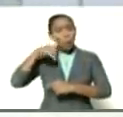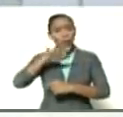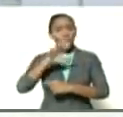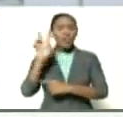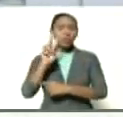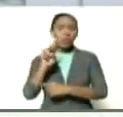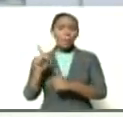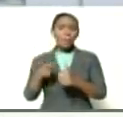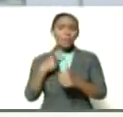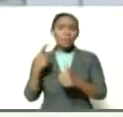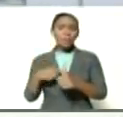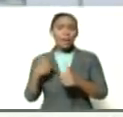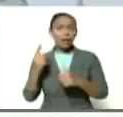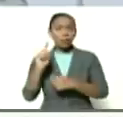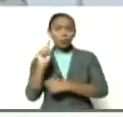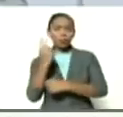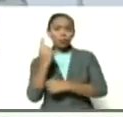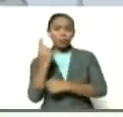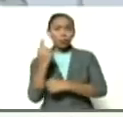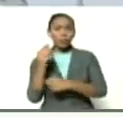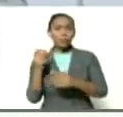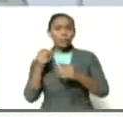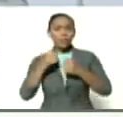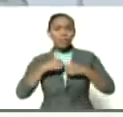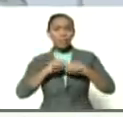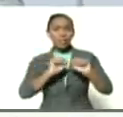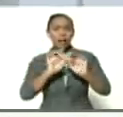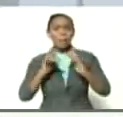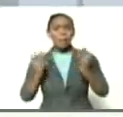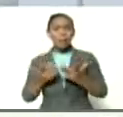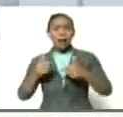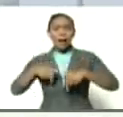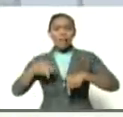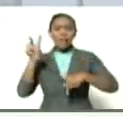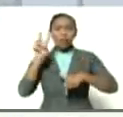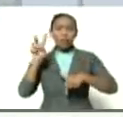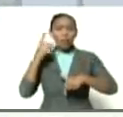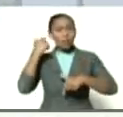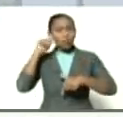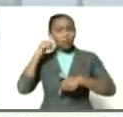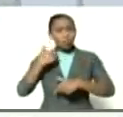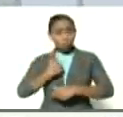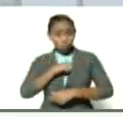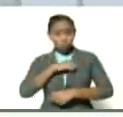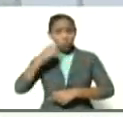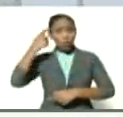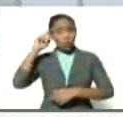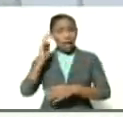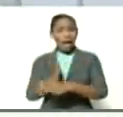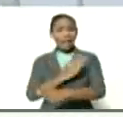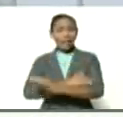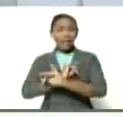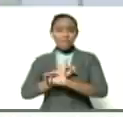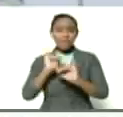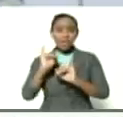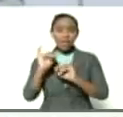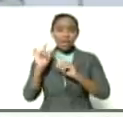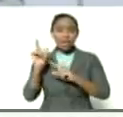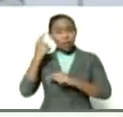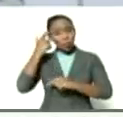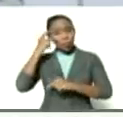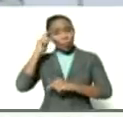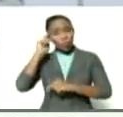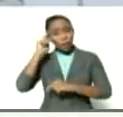venezolano, principal eje para combatir la pandemia en Venezuela, nosotros recordamos, antes de despedirnos,